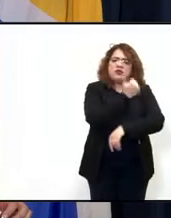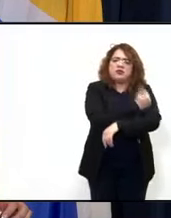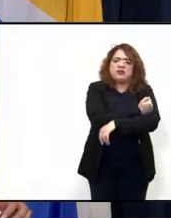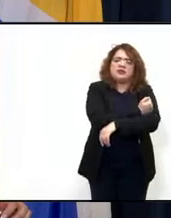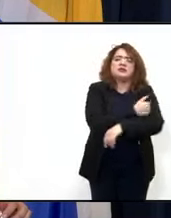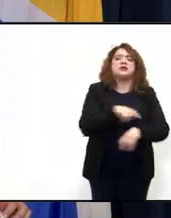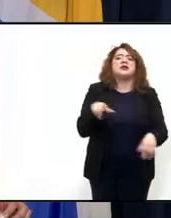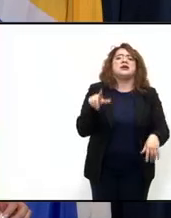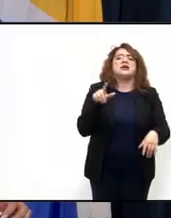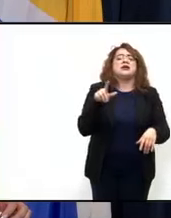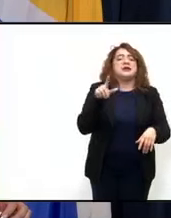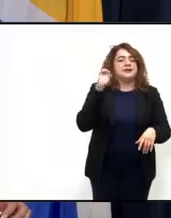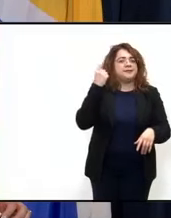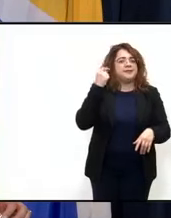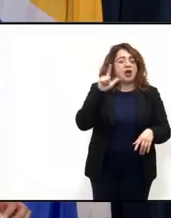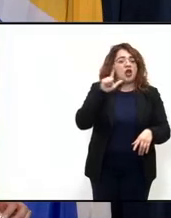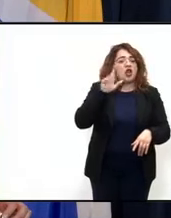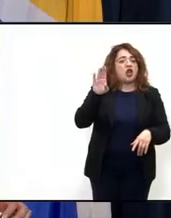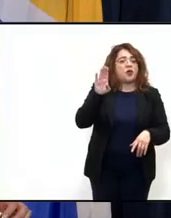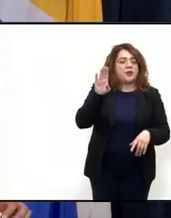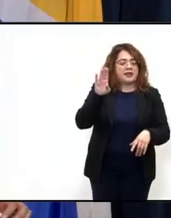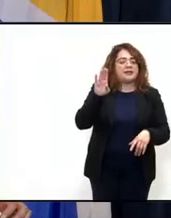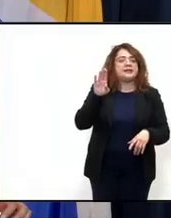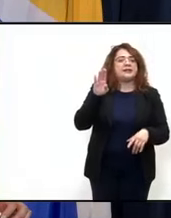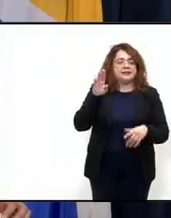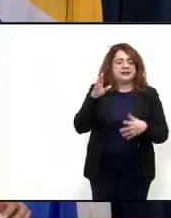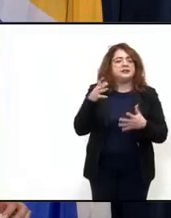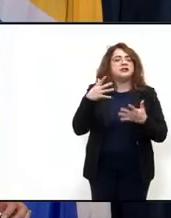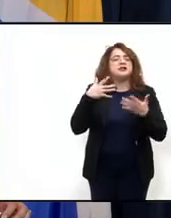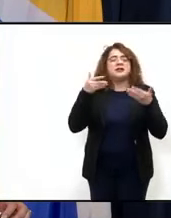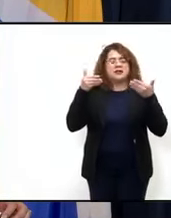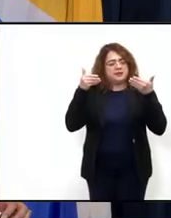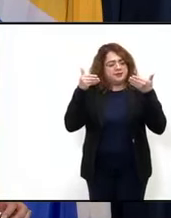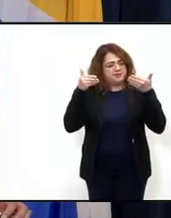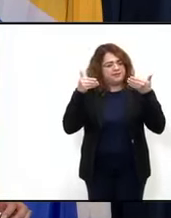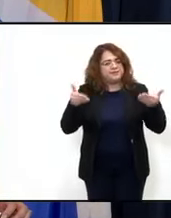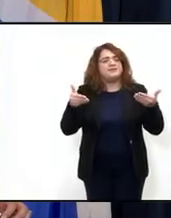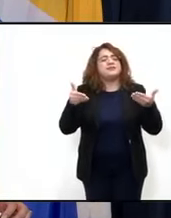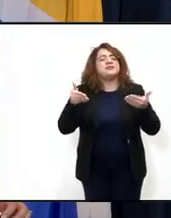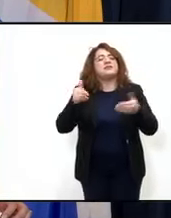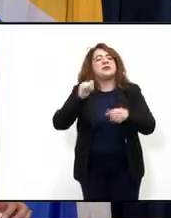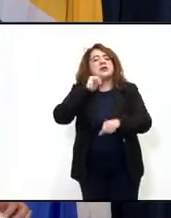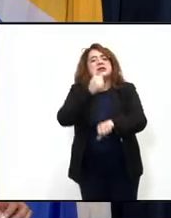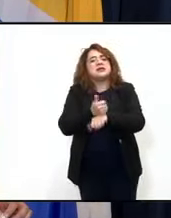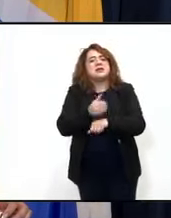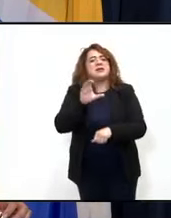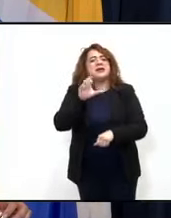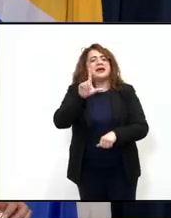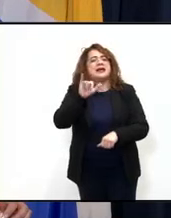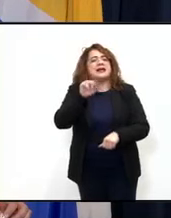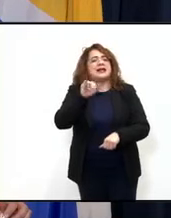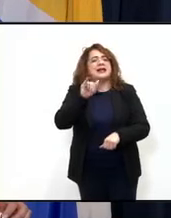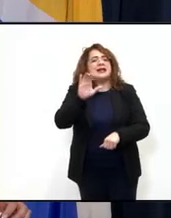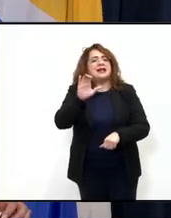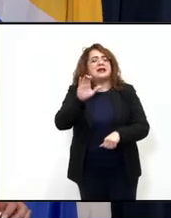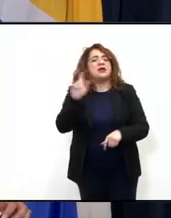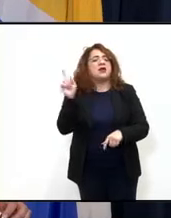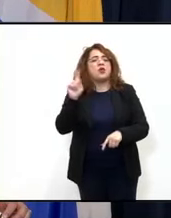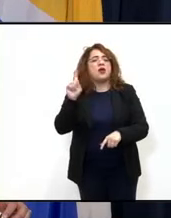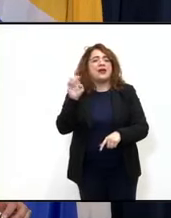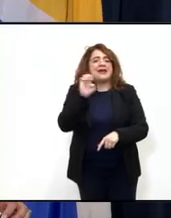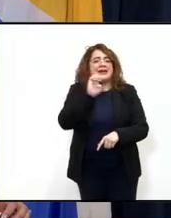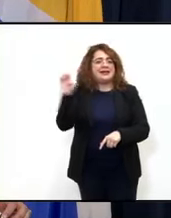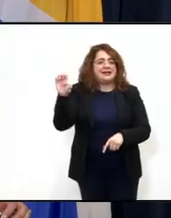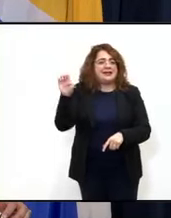Beach y los socios de la ciudad han realizado 5 clínicas dedicadas en el oeste y el centro de